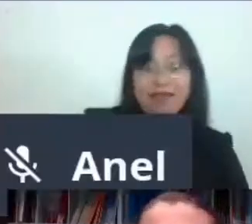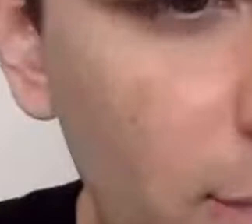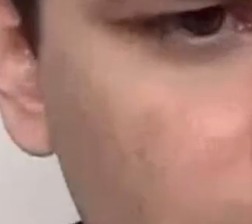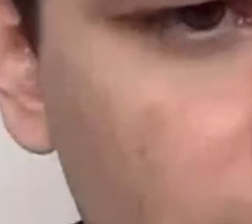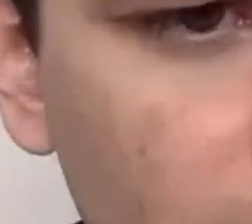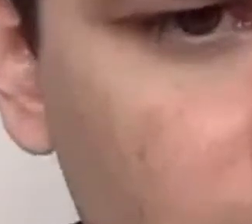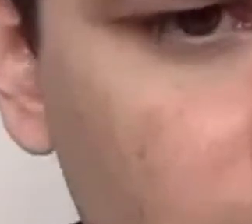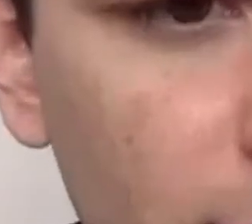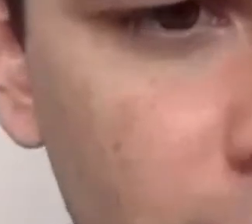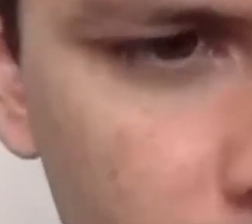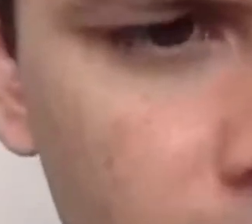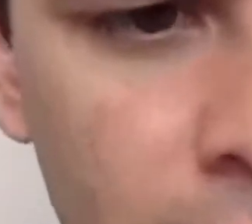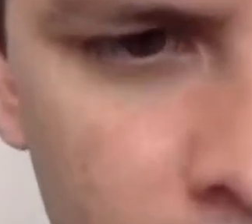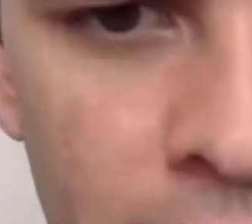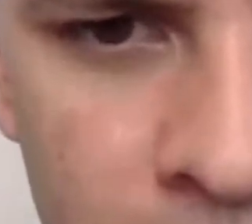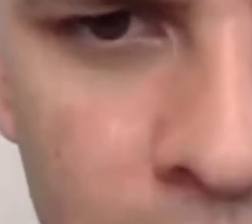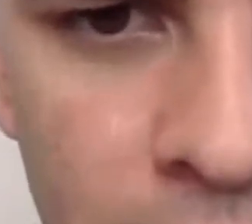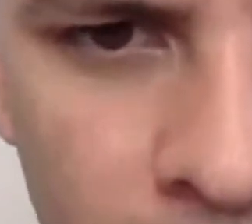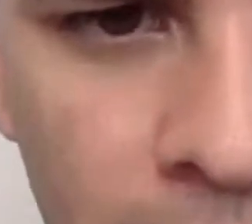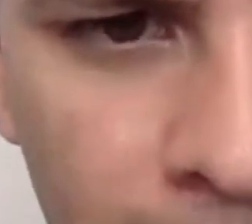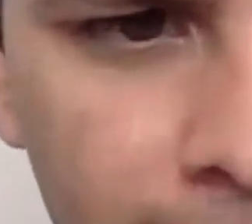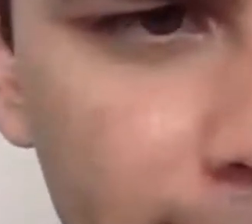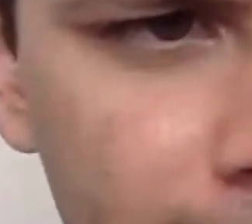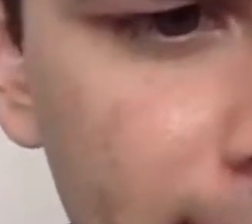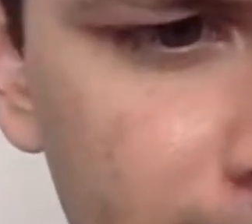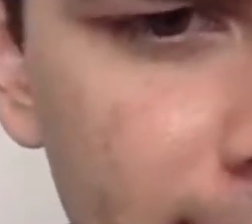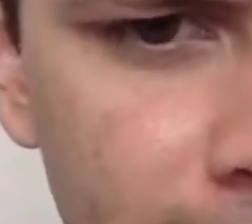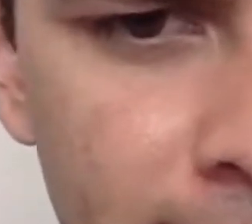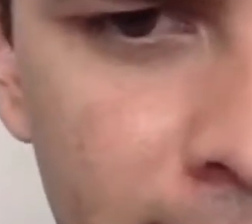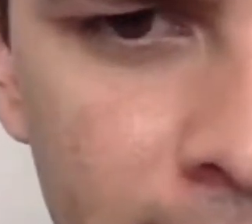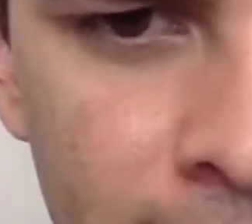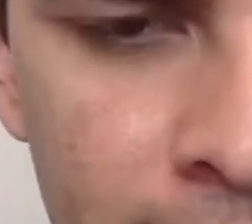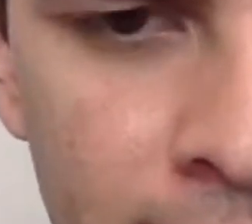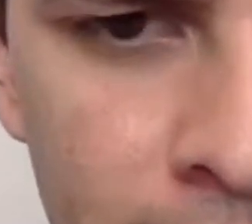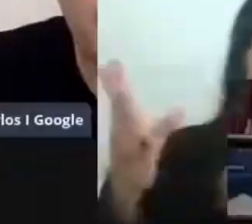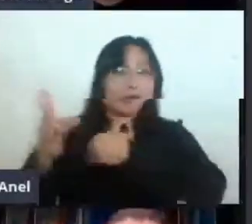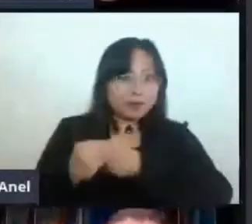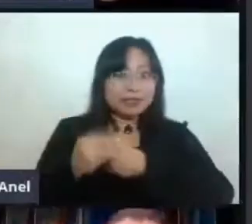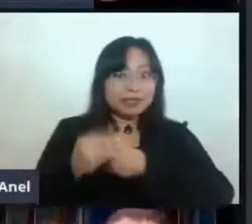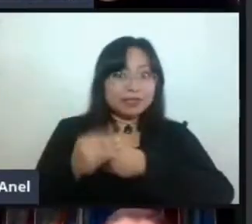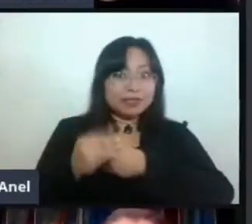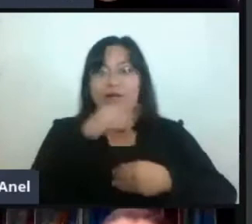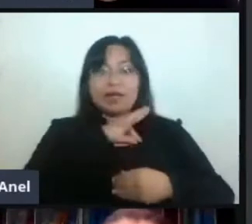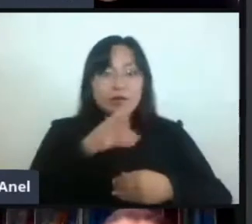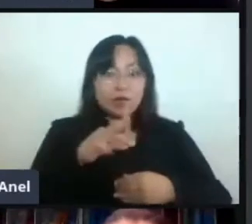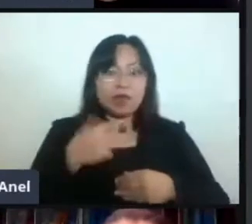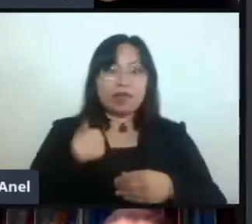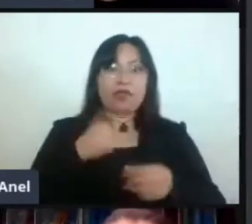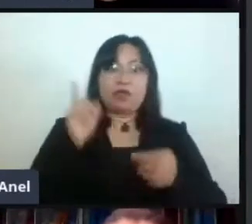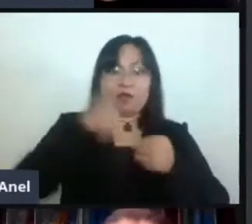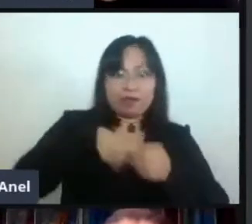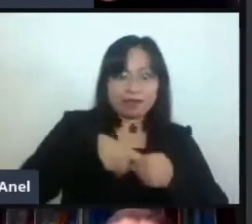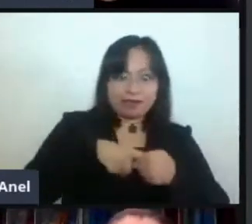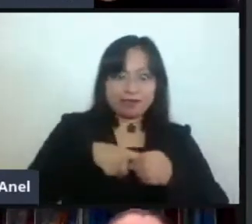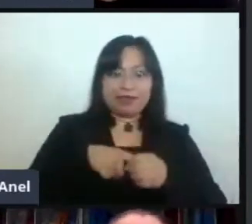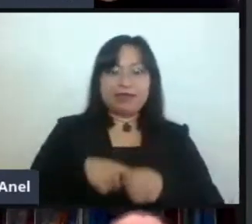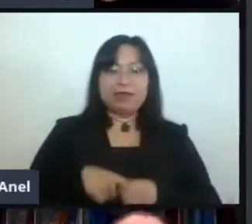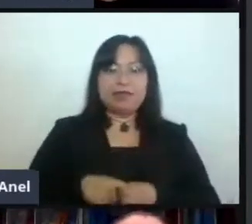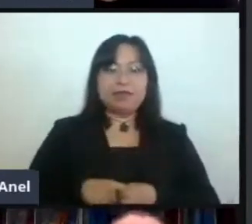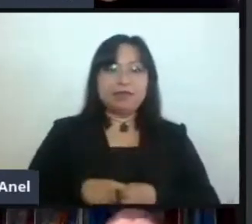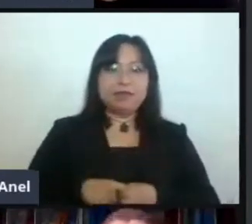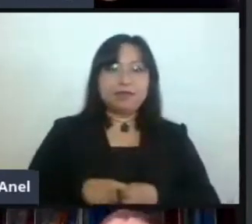nos permite, y voy a entrar en este momento a Classroom. Recuerden que lo primero que tengo que hacer es entrar a mi